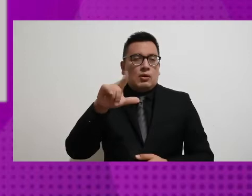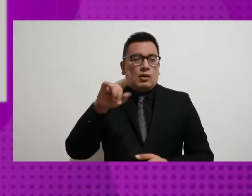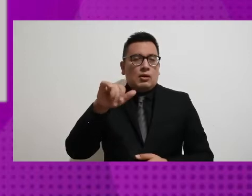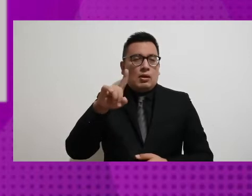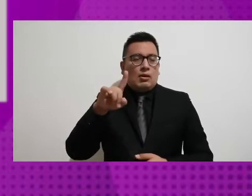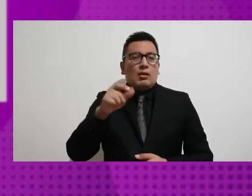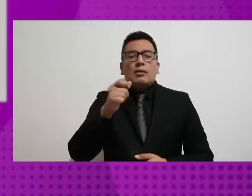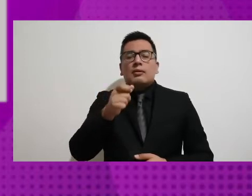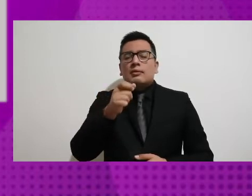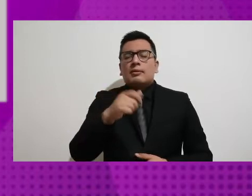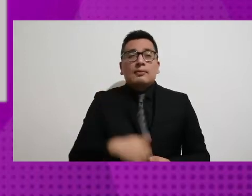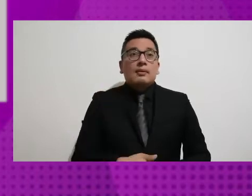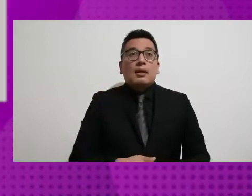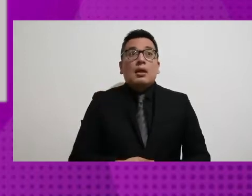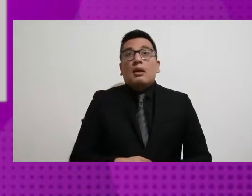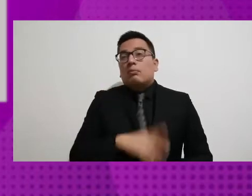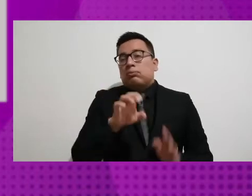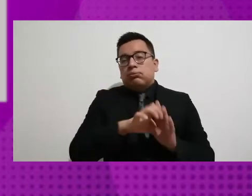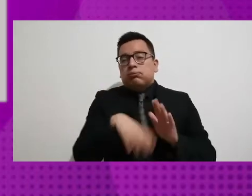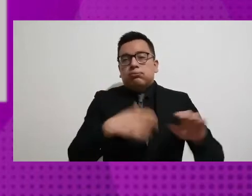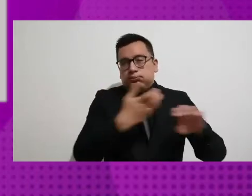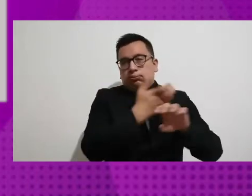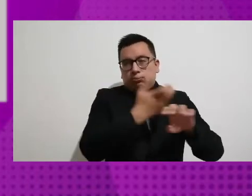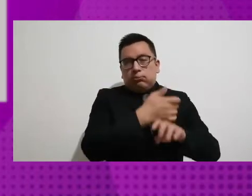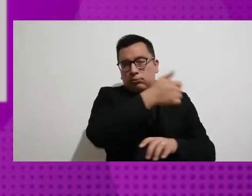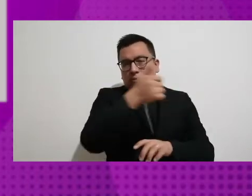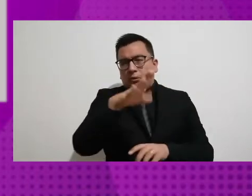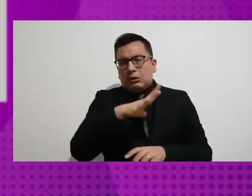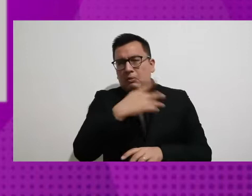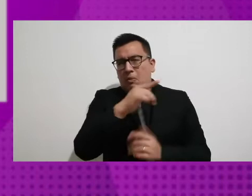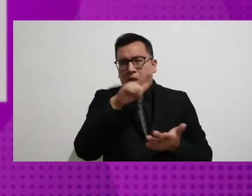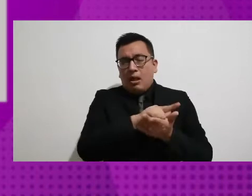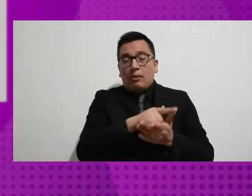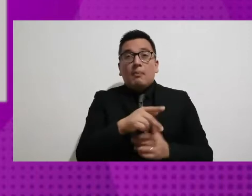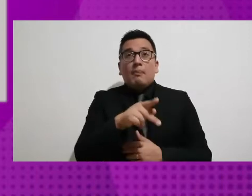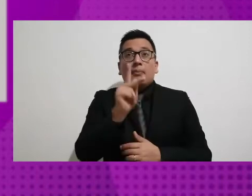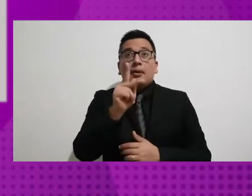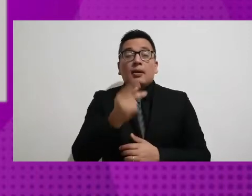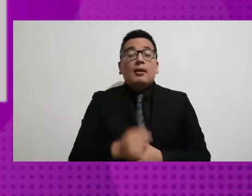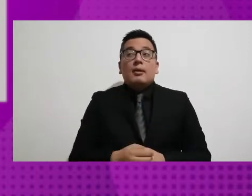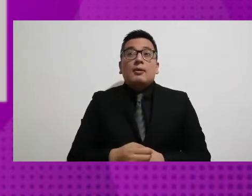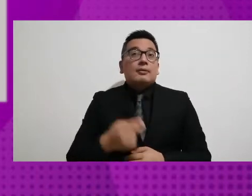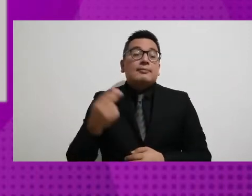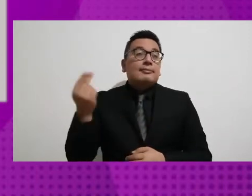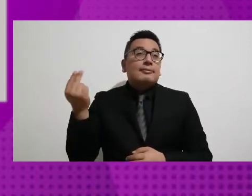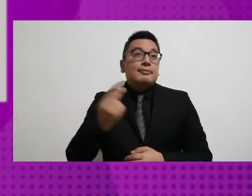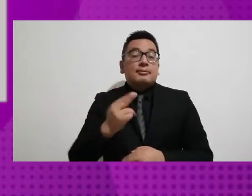pero dentro del marco constitucional. O sea, lo que no esté previsto en la Constitución